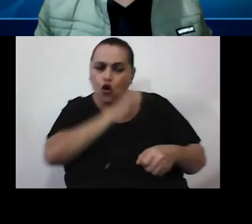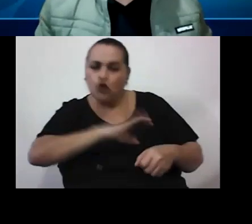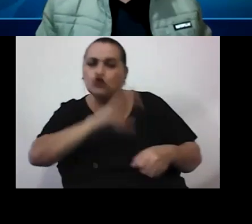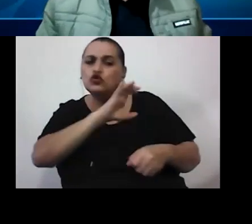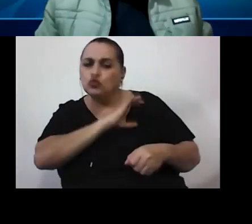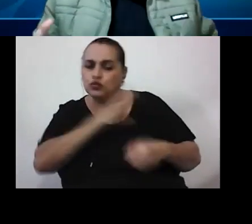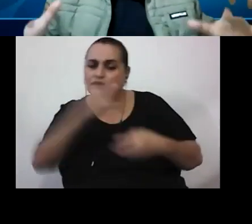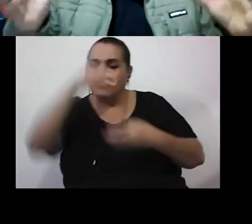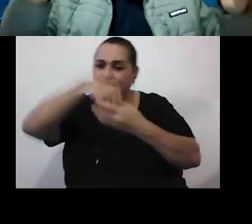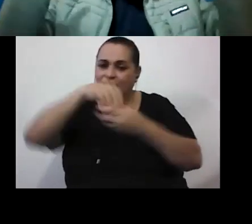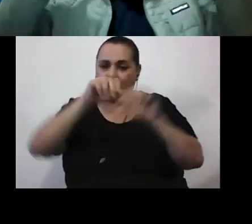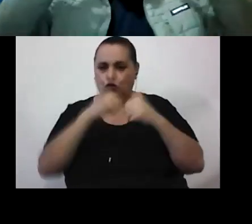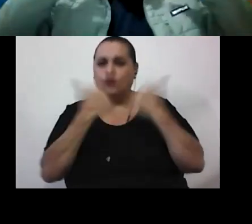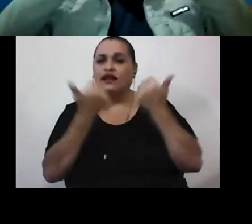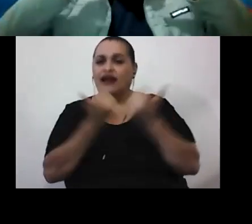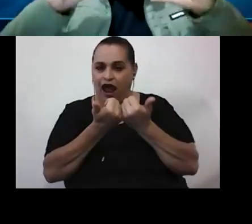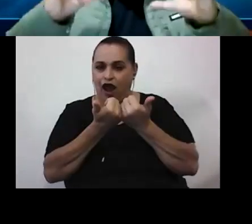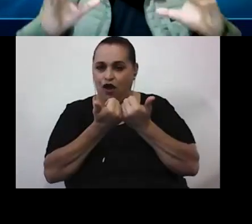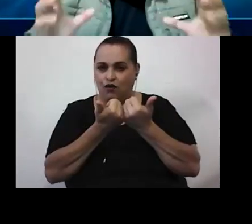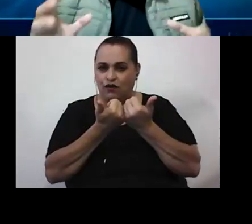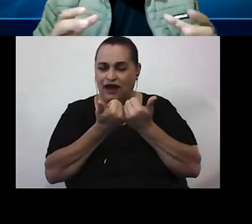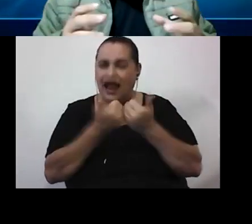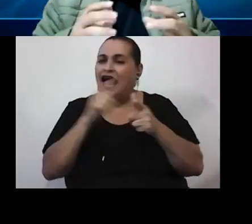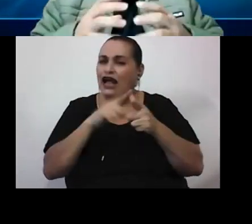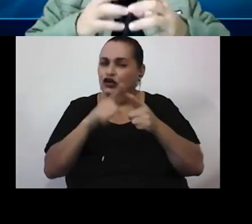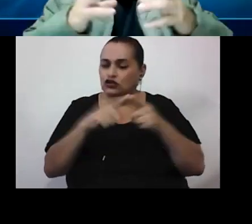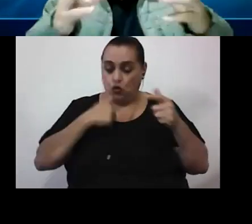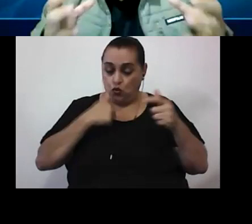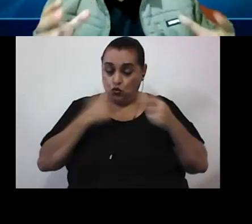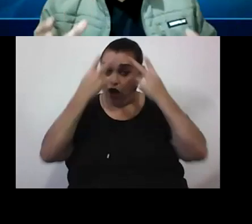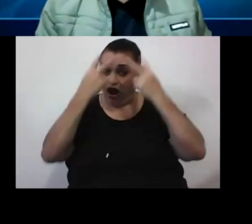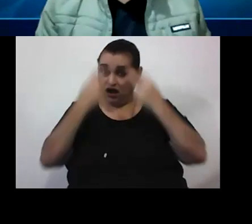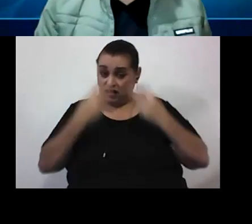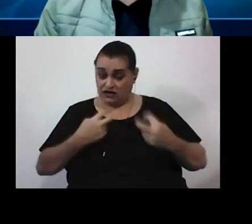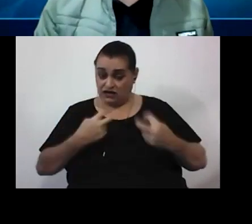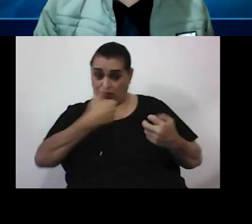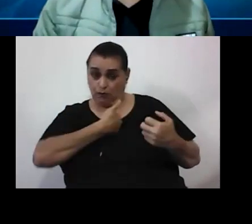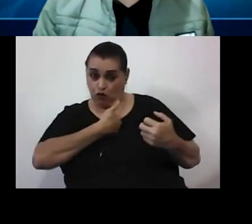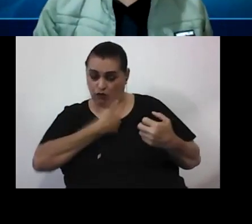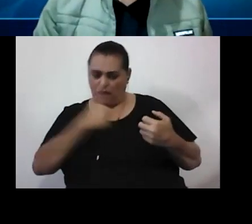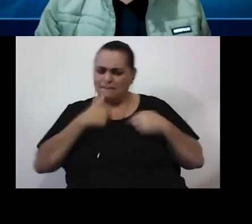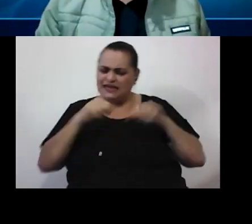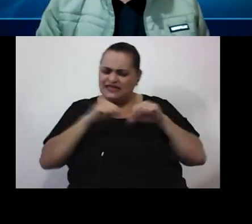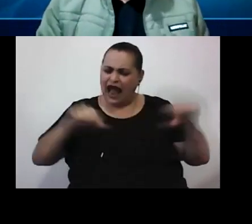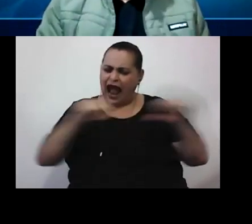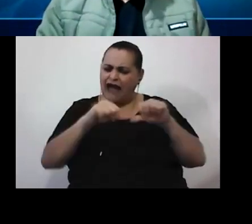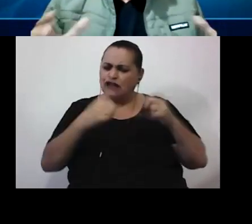aula. Entonces, haciendo mi propio análisis de temperamento, qué áreas de mi temperamento son una fortaleza y